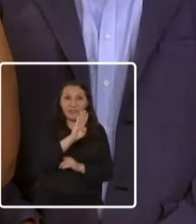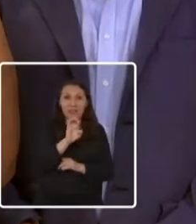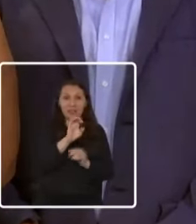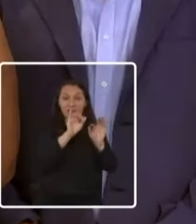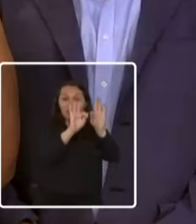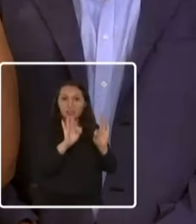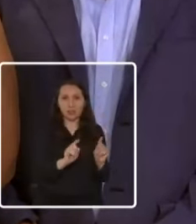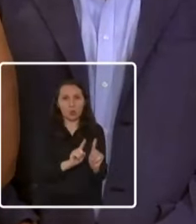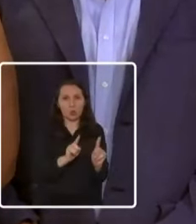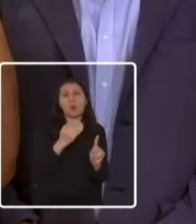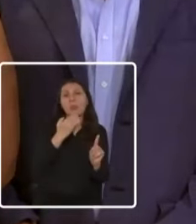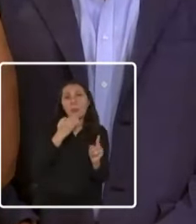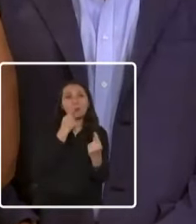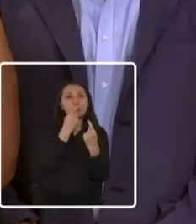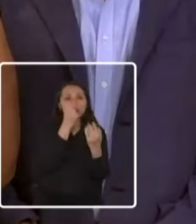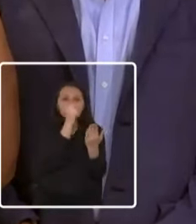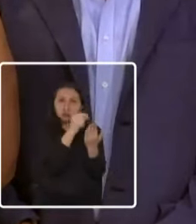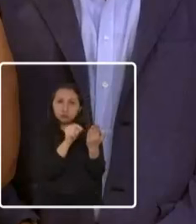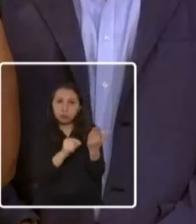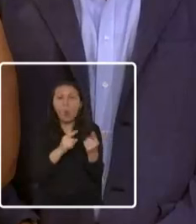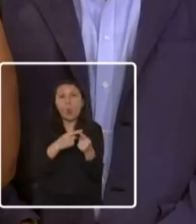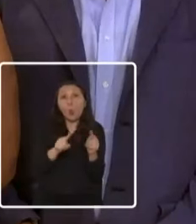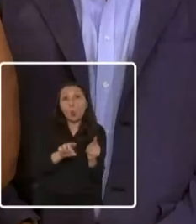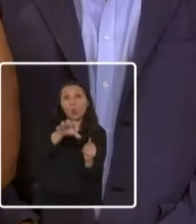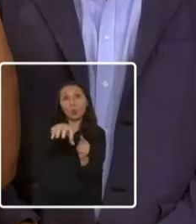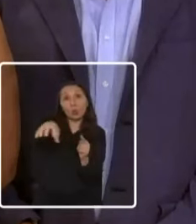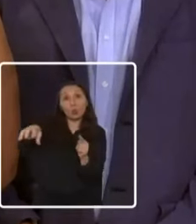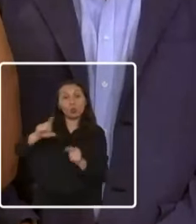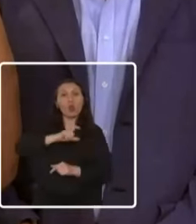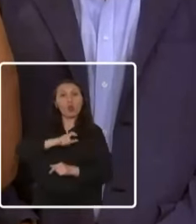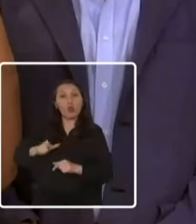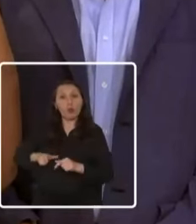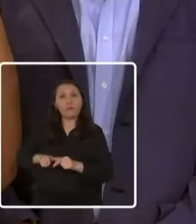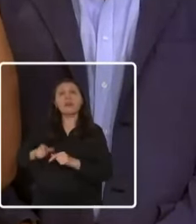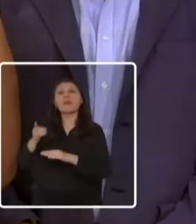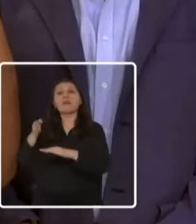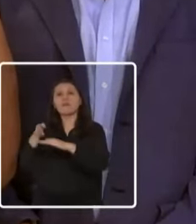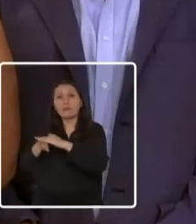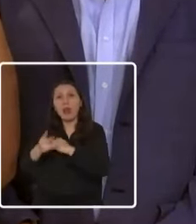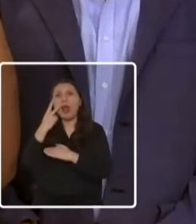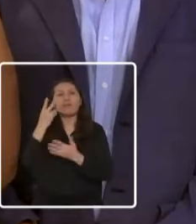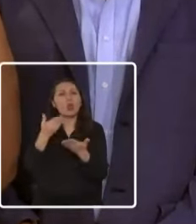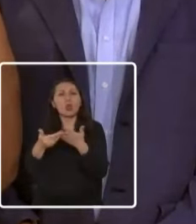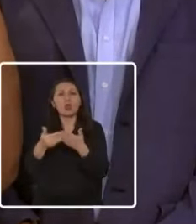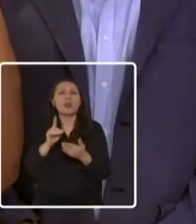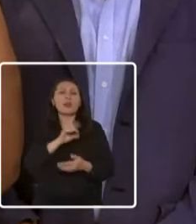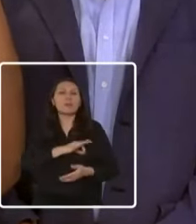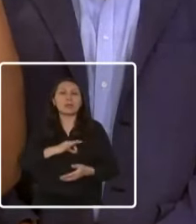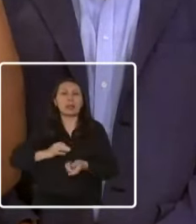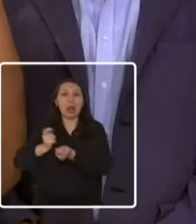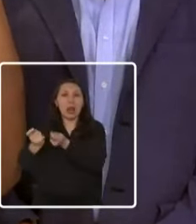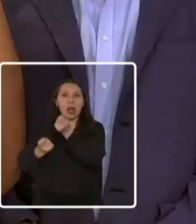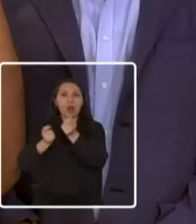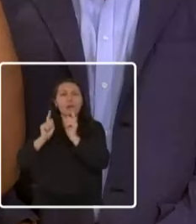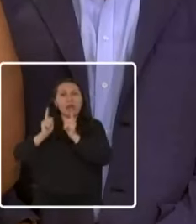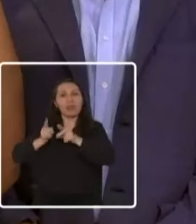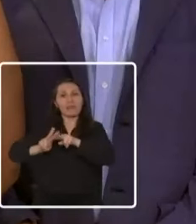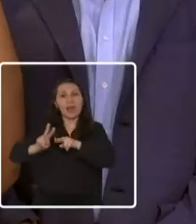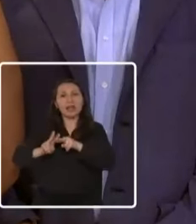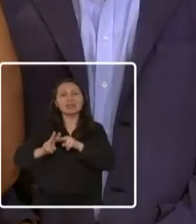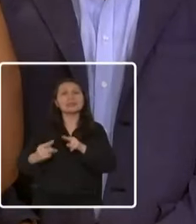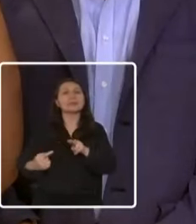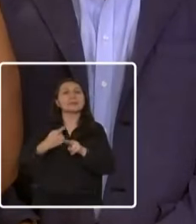empieza a desarrollar la encuesta FIBE, hay otros sectores del gobierno que van a ingresar a hacer catastro, por ejemplo, el Ministerio de Economía, que va a tener que